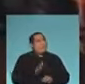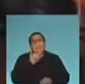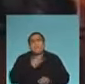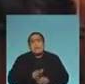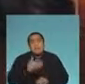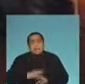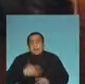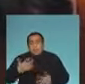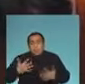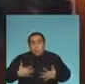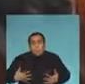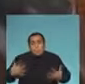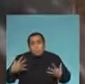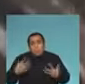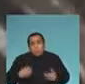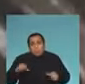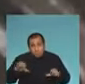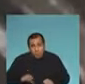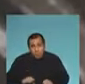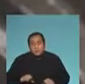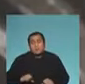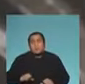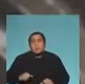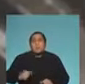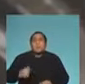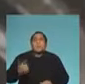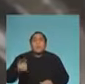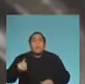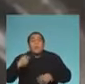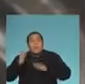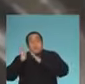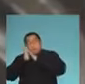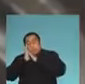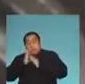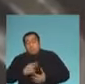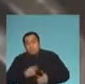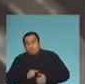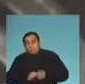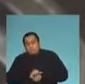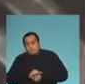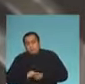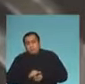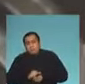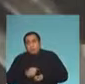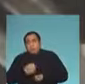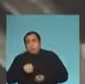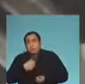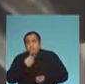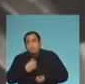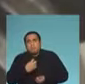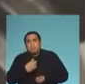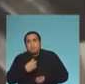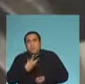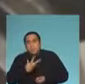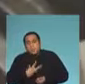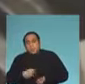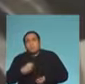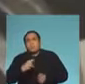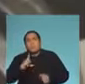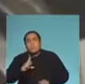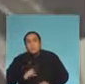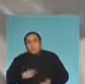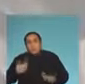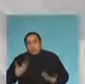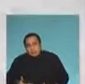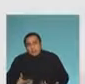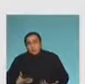nuestra salud, porque, como te decía, nos desgasta, nos quita energía para lo que la debemos tener. Entonces, lo más temprano que podamos,